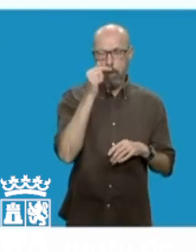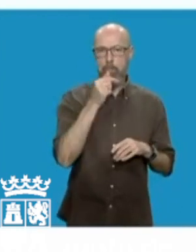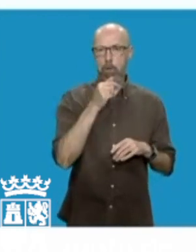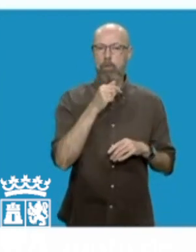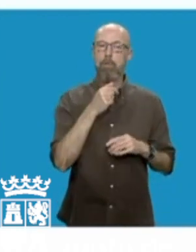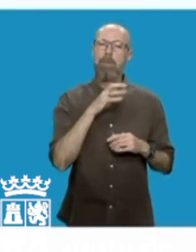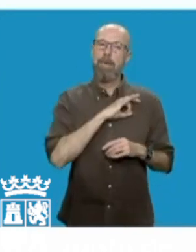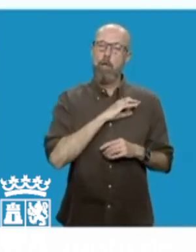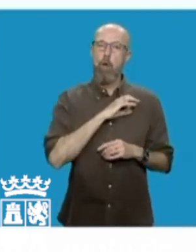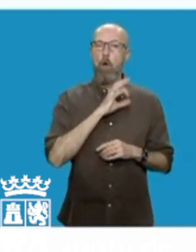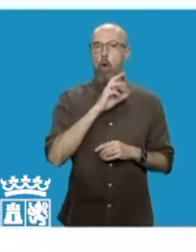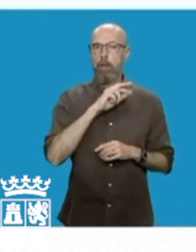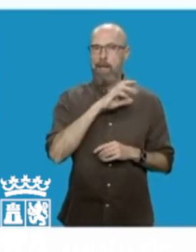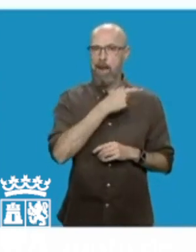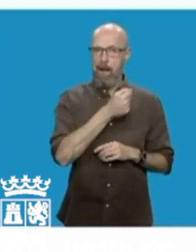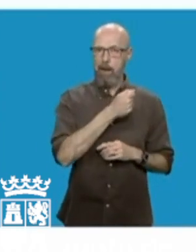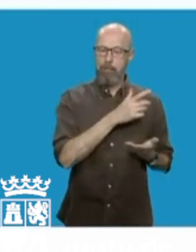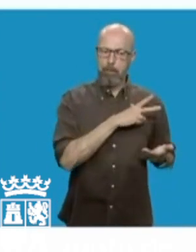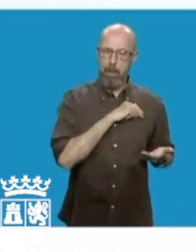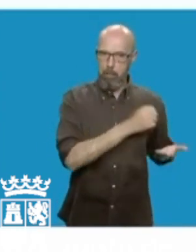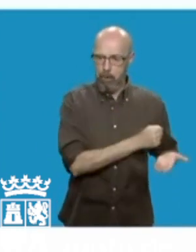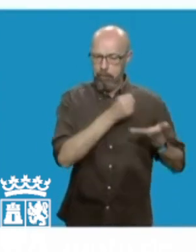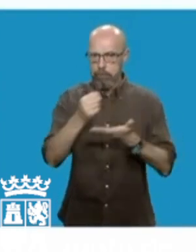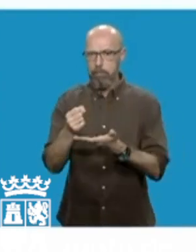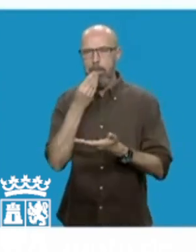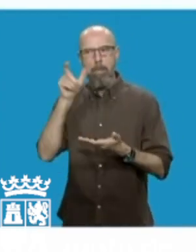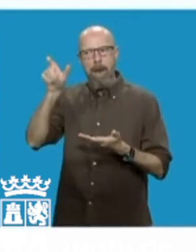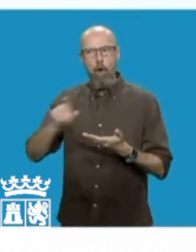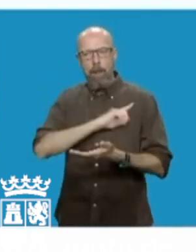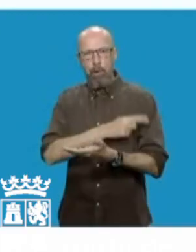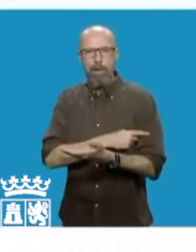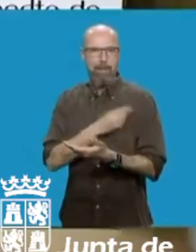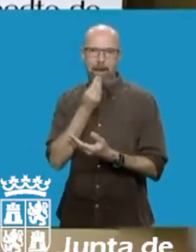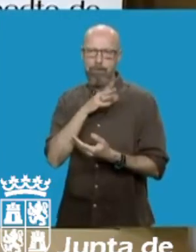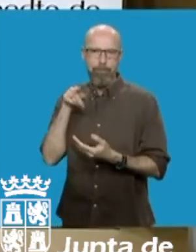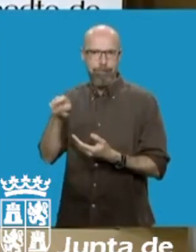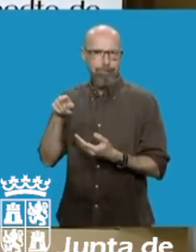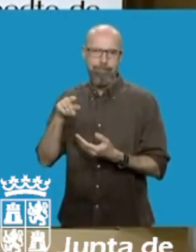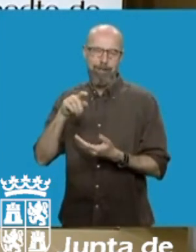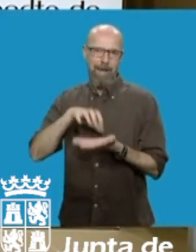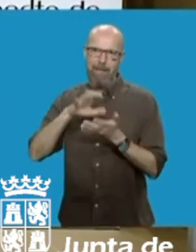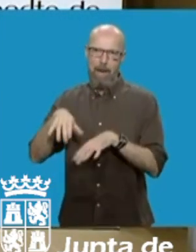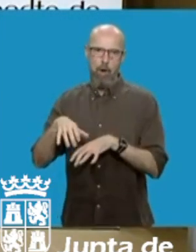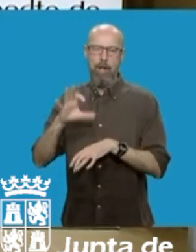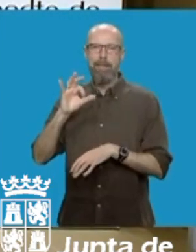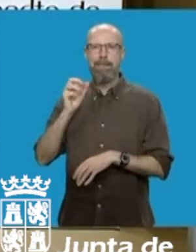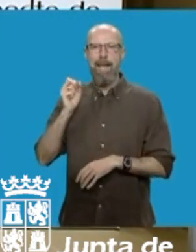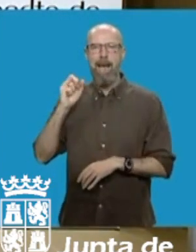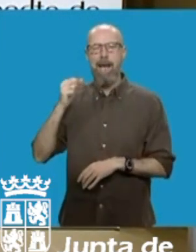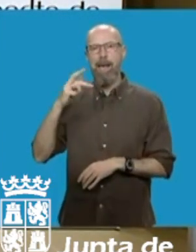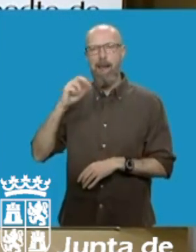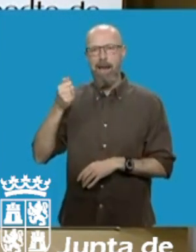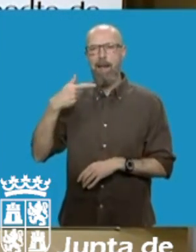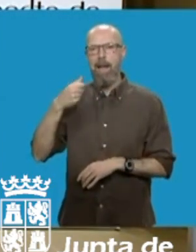Javier Ortega Álvarez, que va a hacer entrega del galardón a la mejor deportista absoluta de Castilla y León, a nuestra gran campeona, Sara García